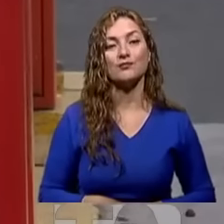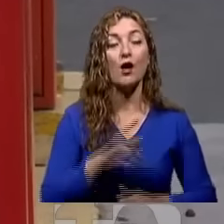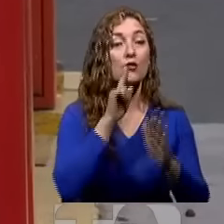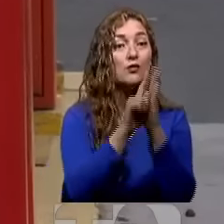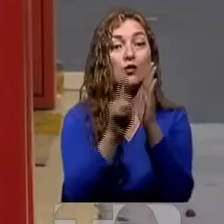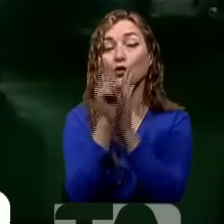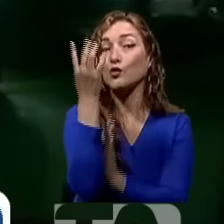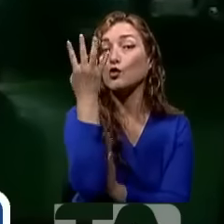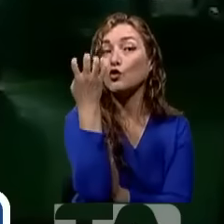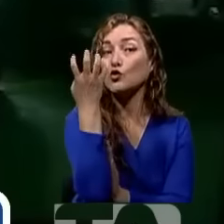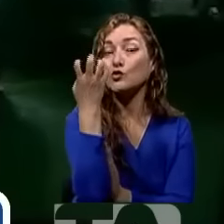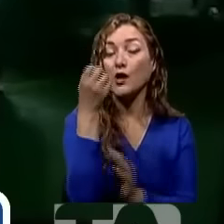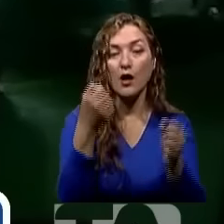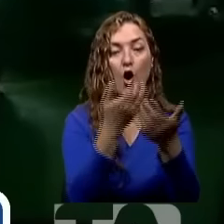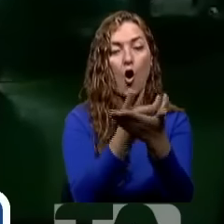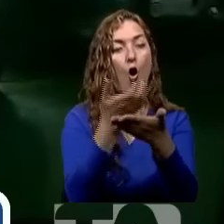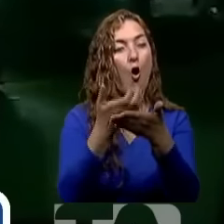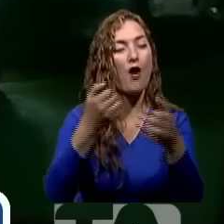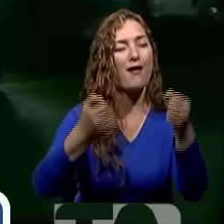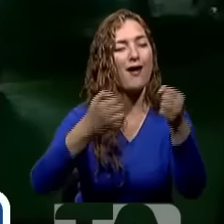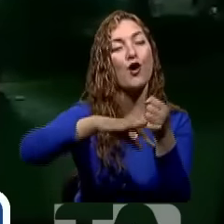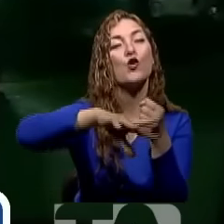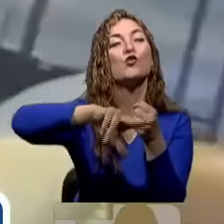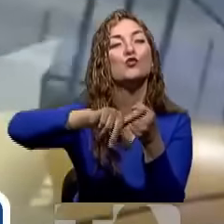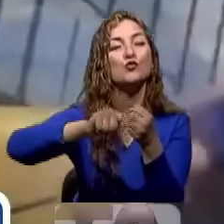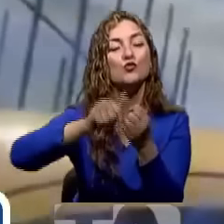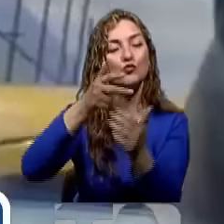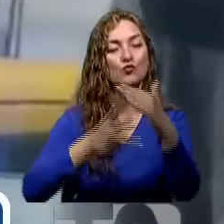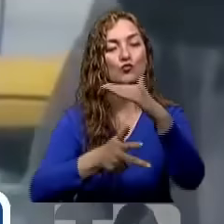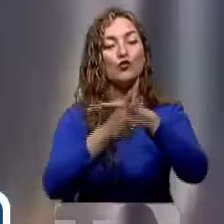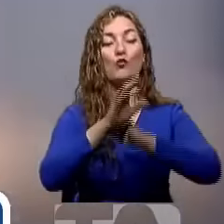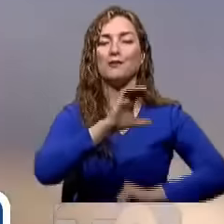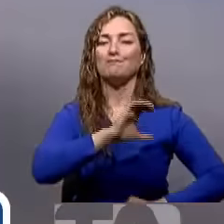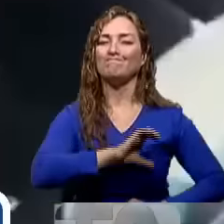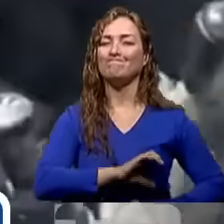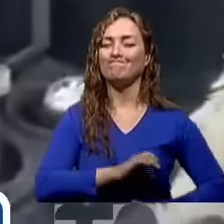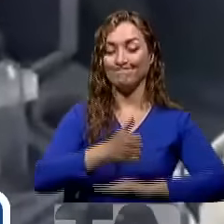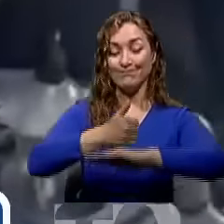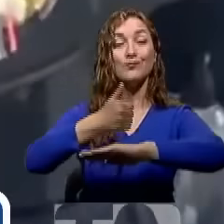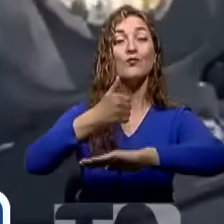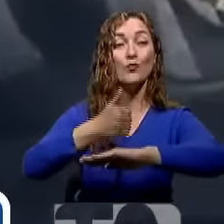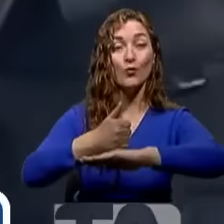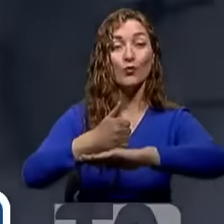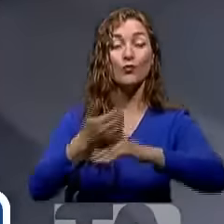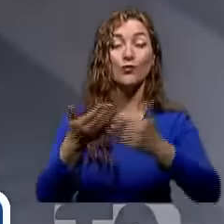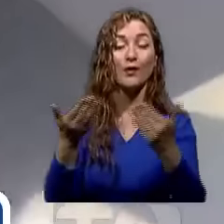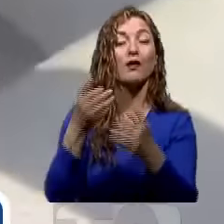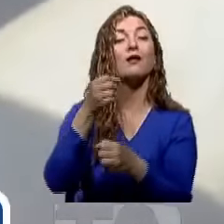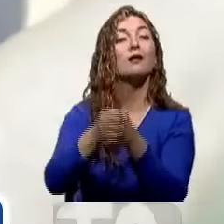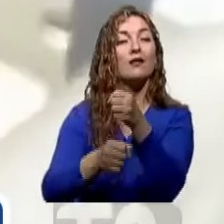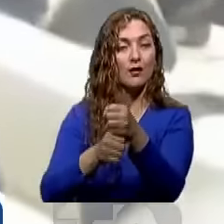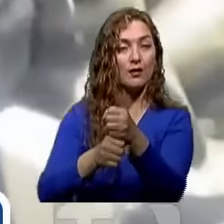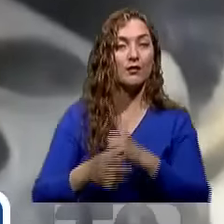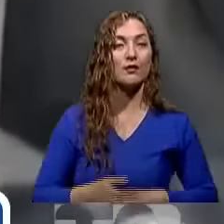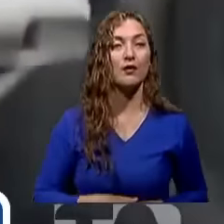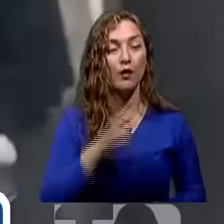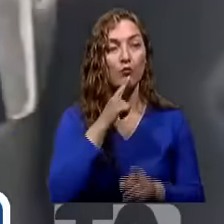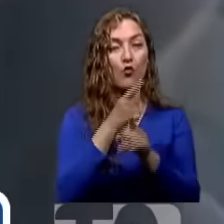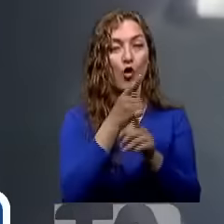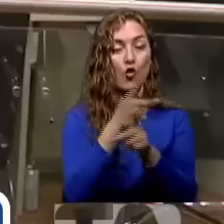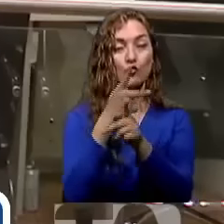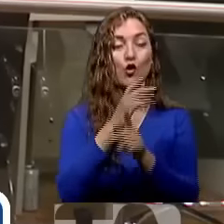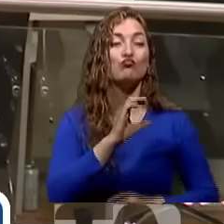denuncias por robo de accesorios de vehículos en estacionamientos municipales han receptado las autoridades del Cabildo en lo que va del año. Por ello, en el